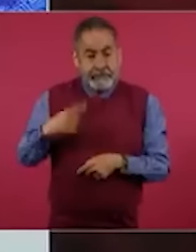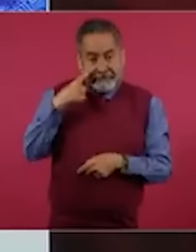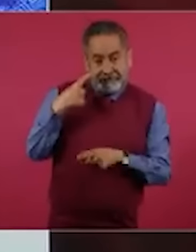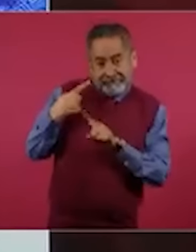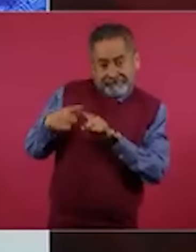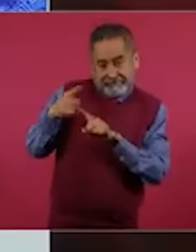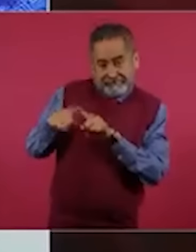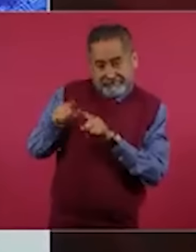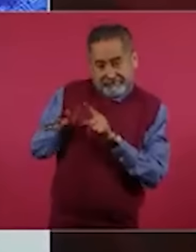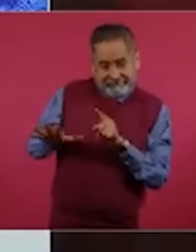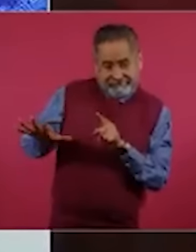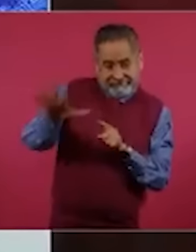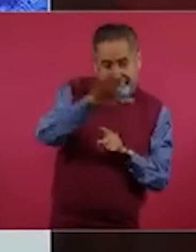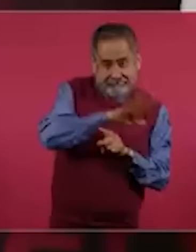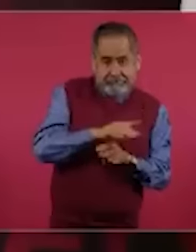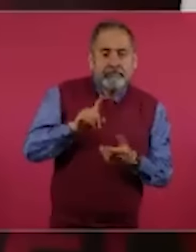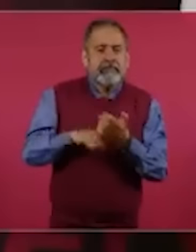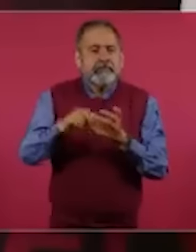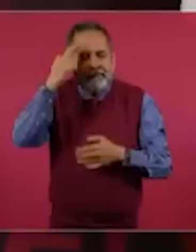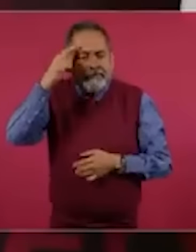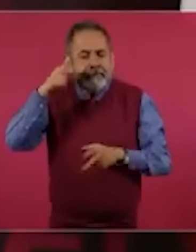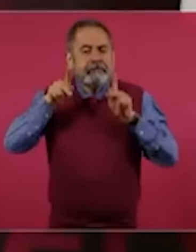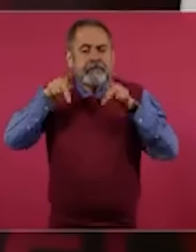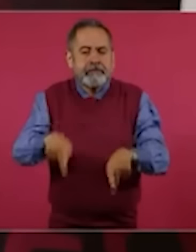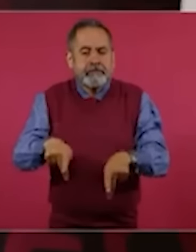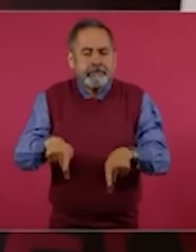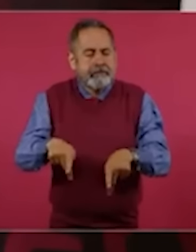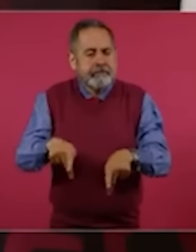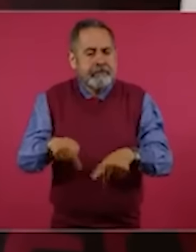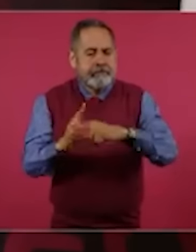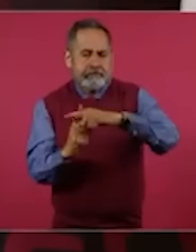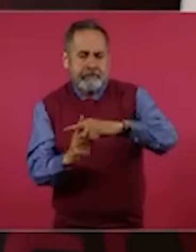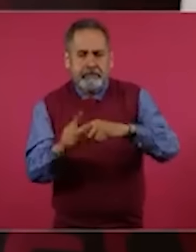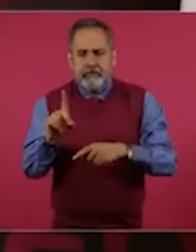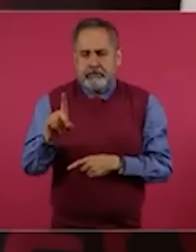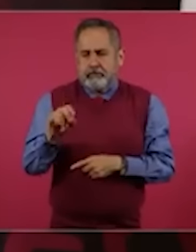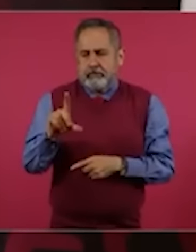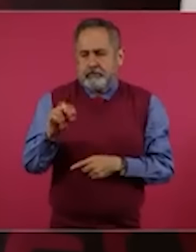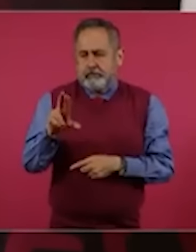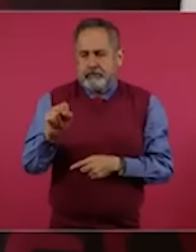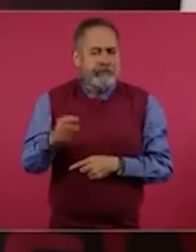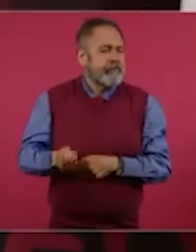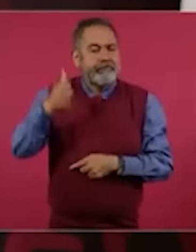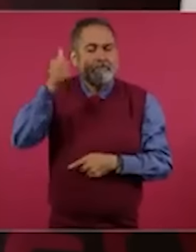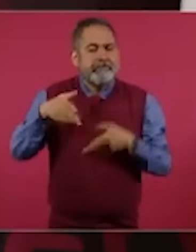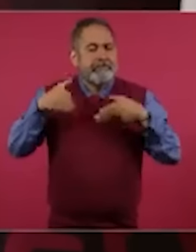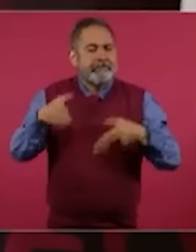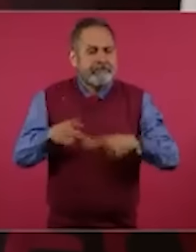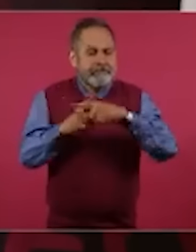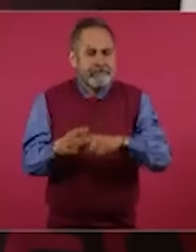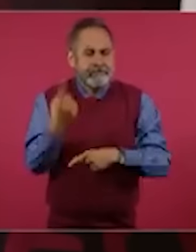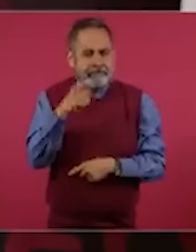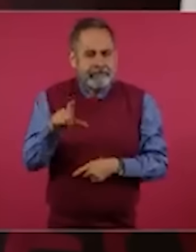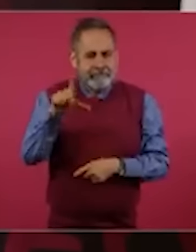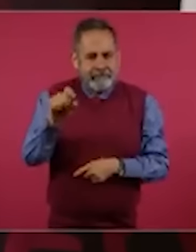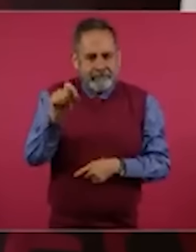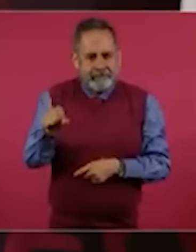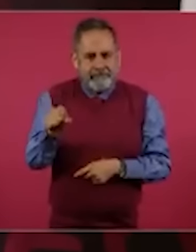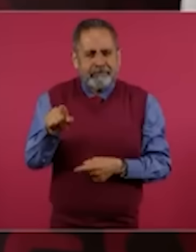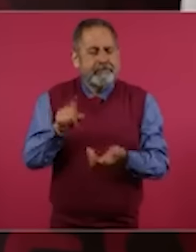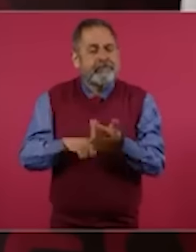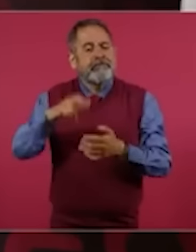aquí es el Panteón de Dolores. Este panteón es el primer panteón civil de México, 120 hectáreas. Aquí está la rotonda